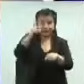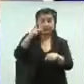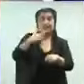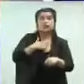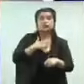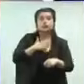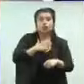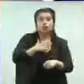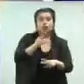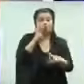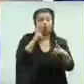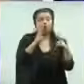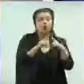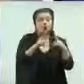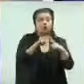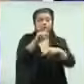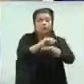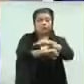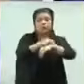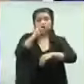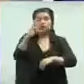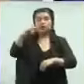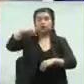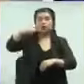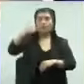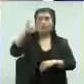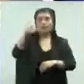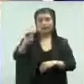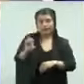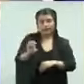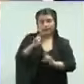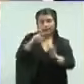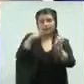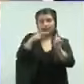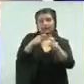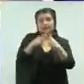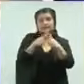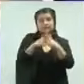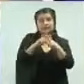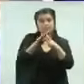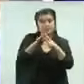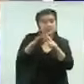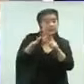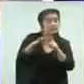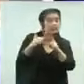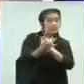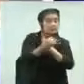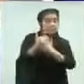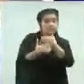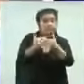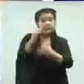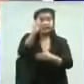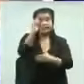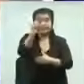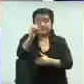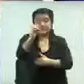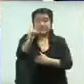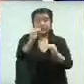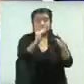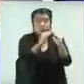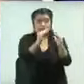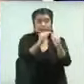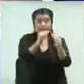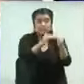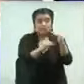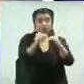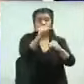yo tengo conocimiento de FOPAVI que esto sucede. Cero viviendas construidas. No hay una sola,